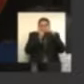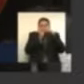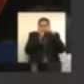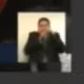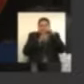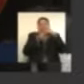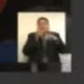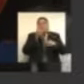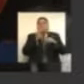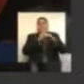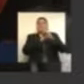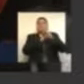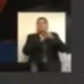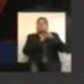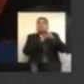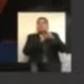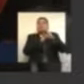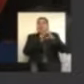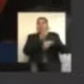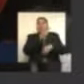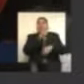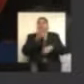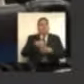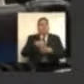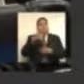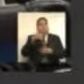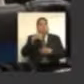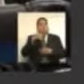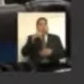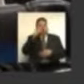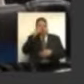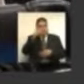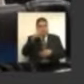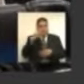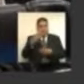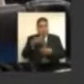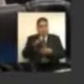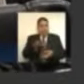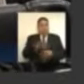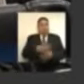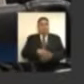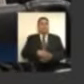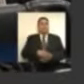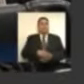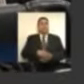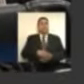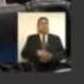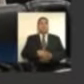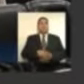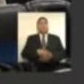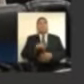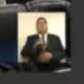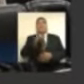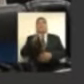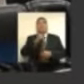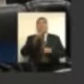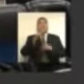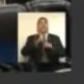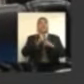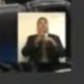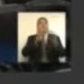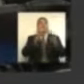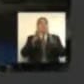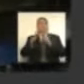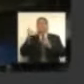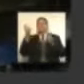un legislador, una legisladora o un funcionario público haya ejercido miles de millones de pesos, los haya